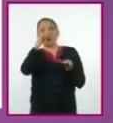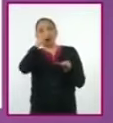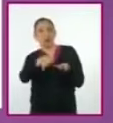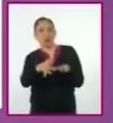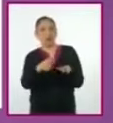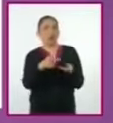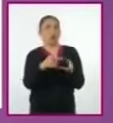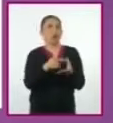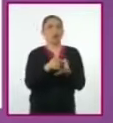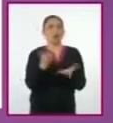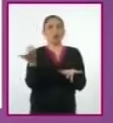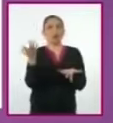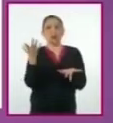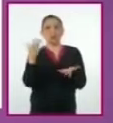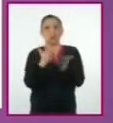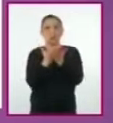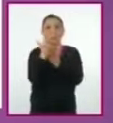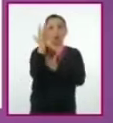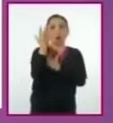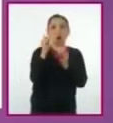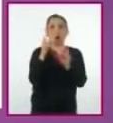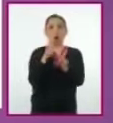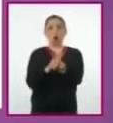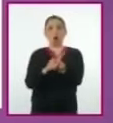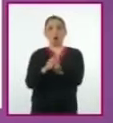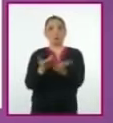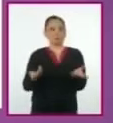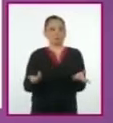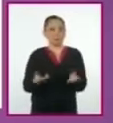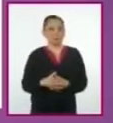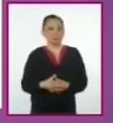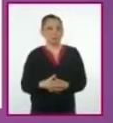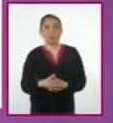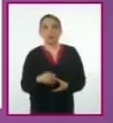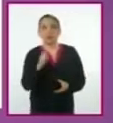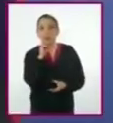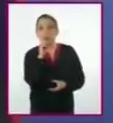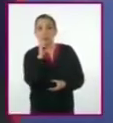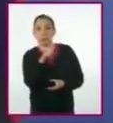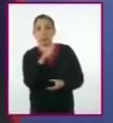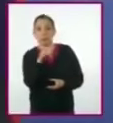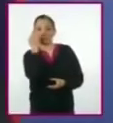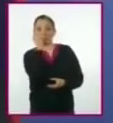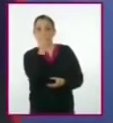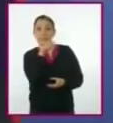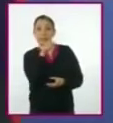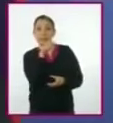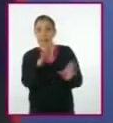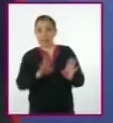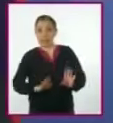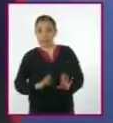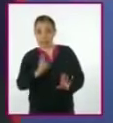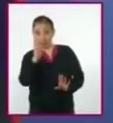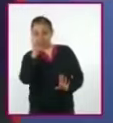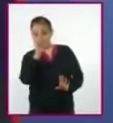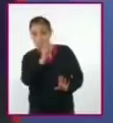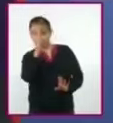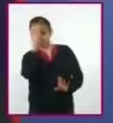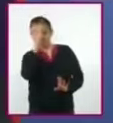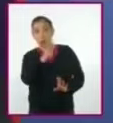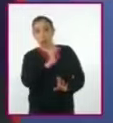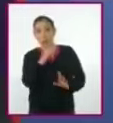agresivos, toscos o burlones. Inclusive, este aspecto se puede volver